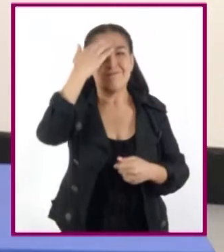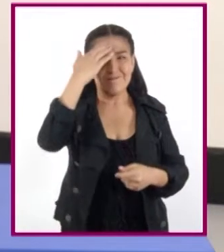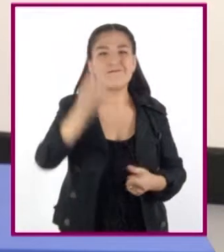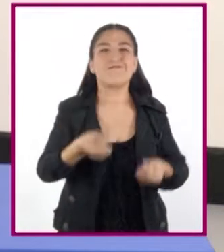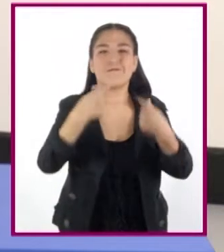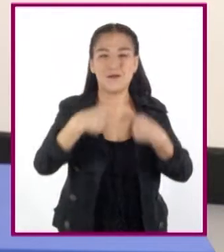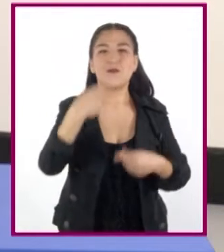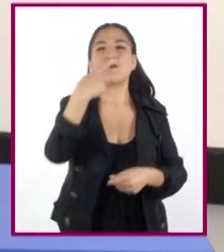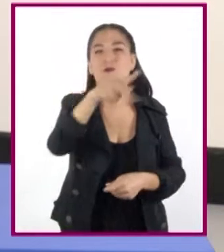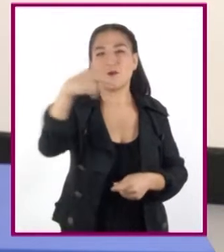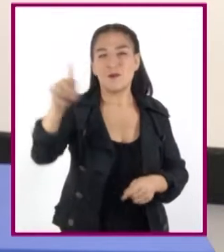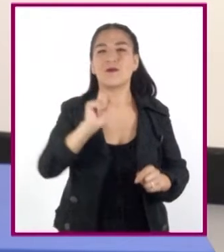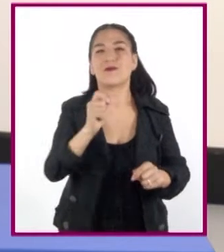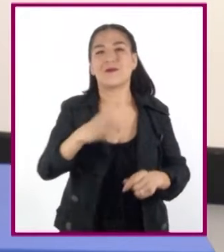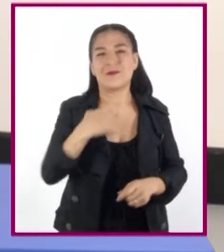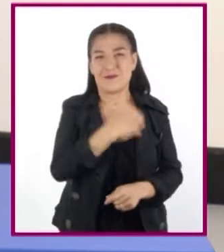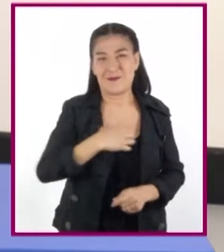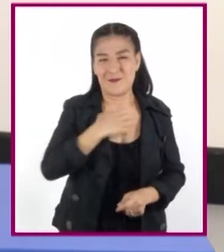sus emociones.